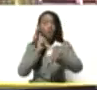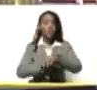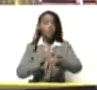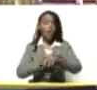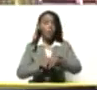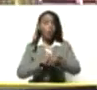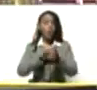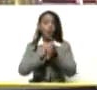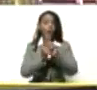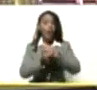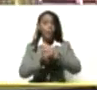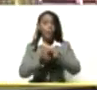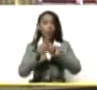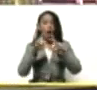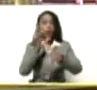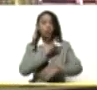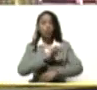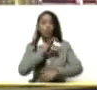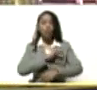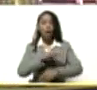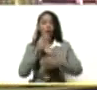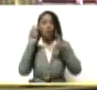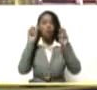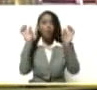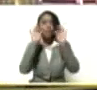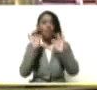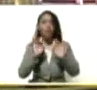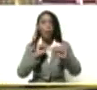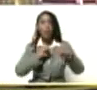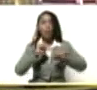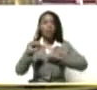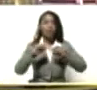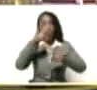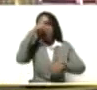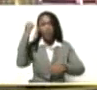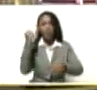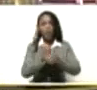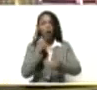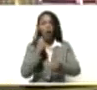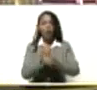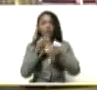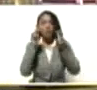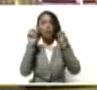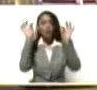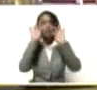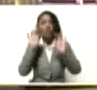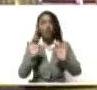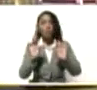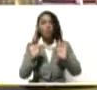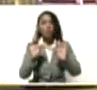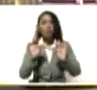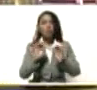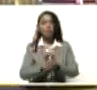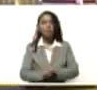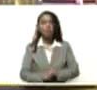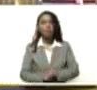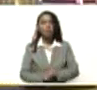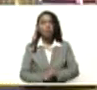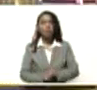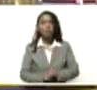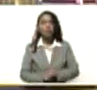al socialismo, con nuevas formas de acción, con nuevas formas